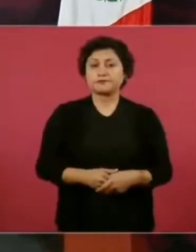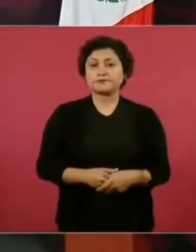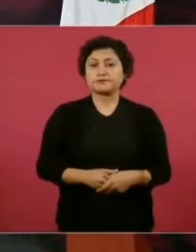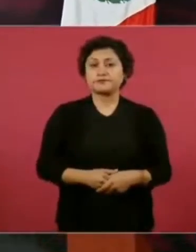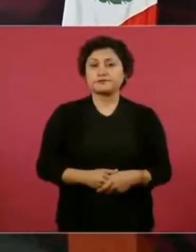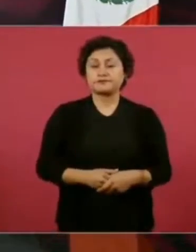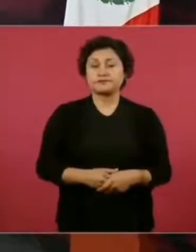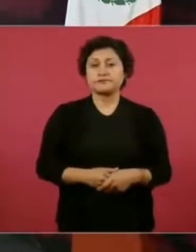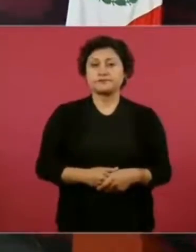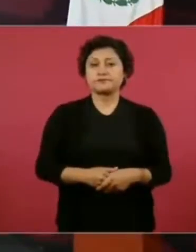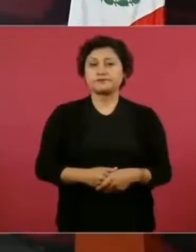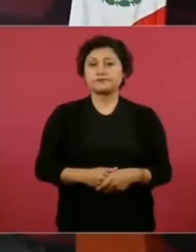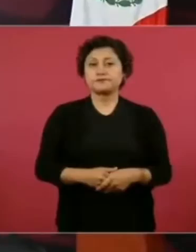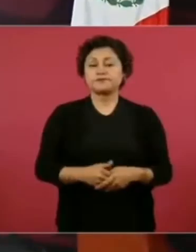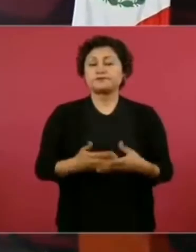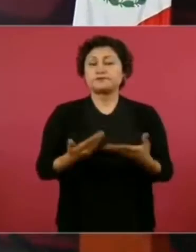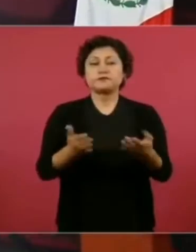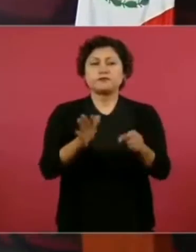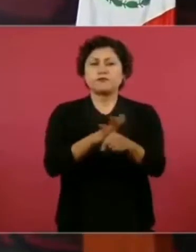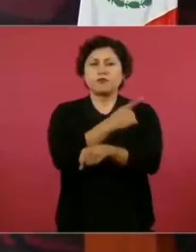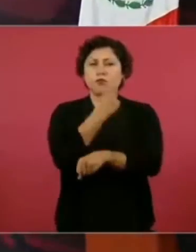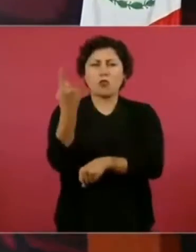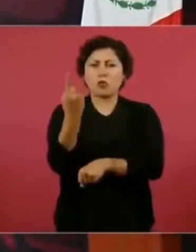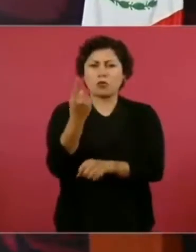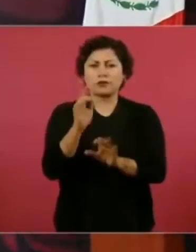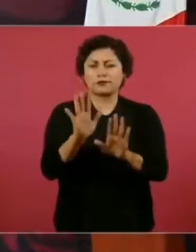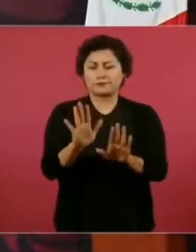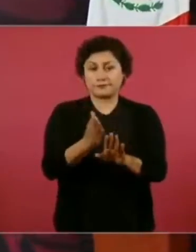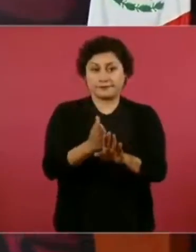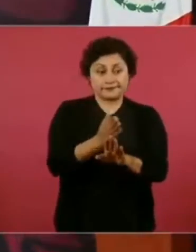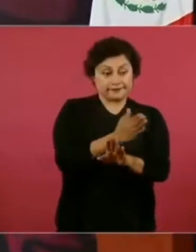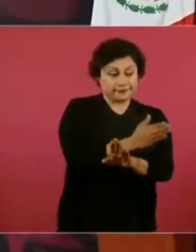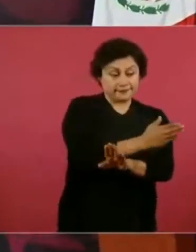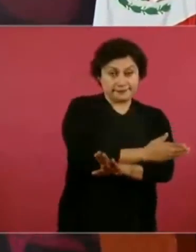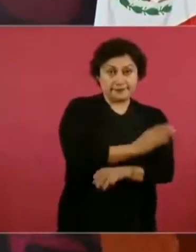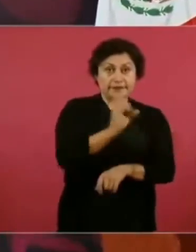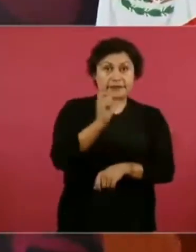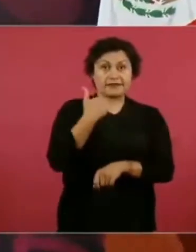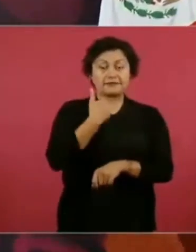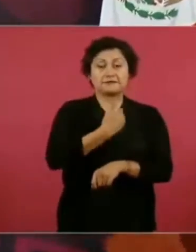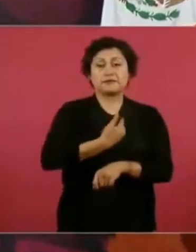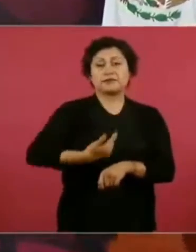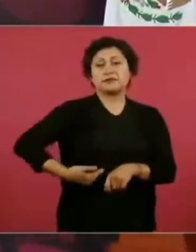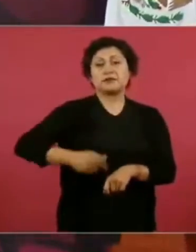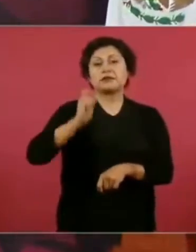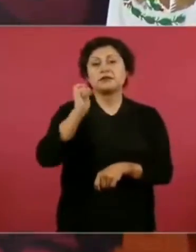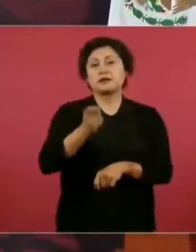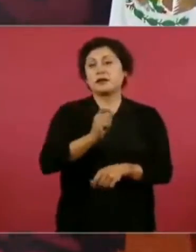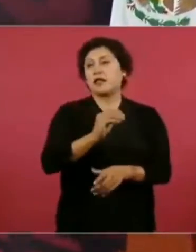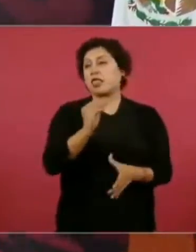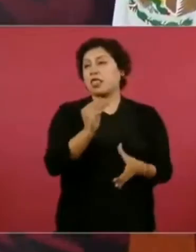Primero, desatención a las causas de la violencia.